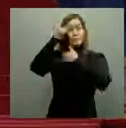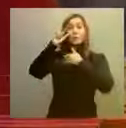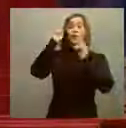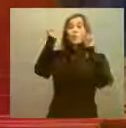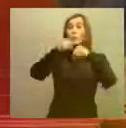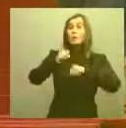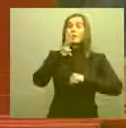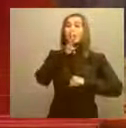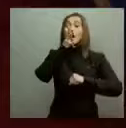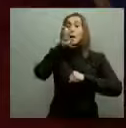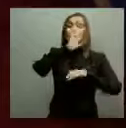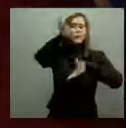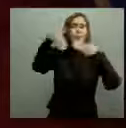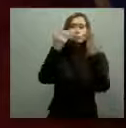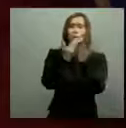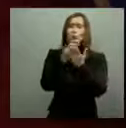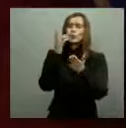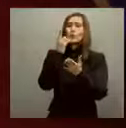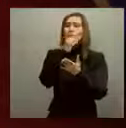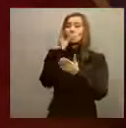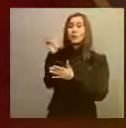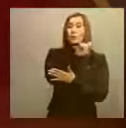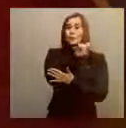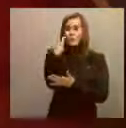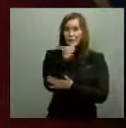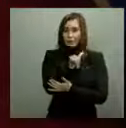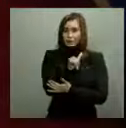agua a toda la población dominicana,